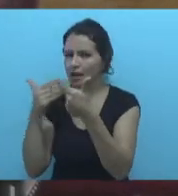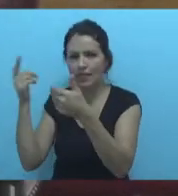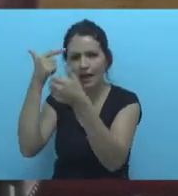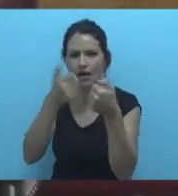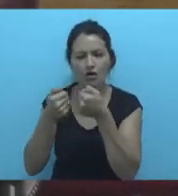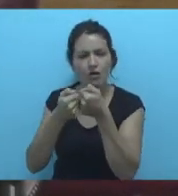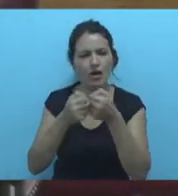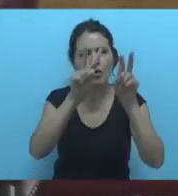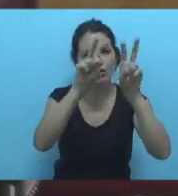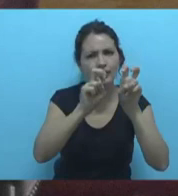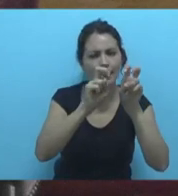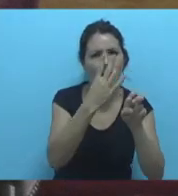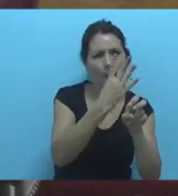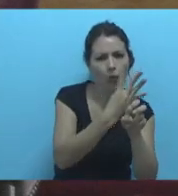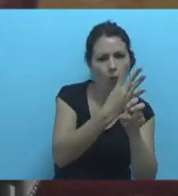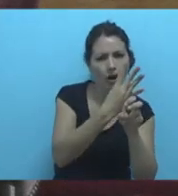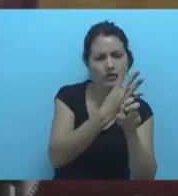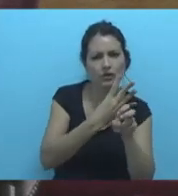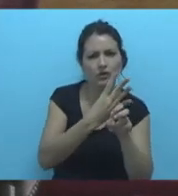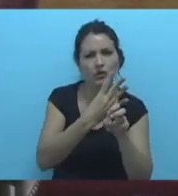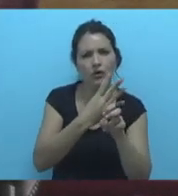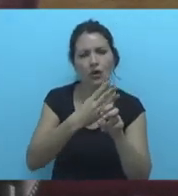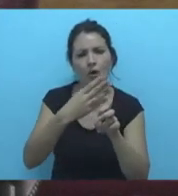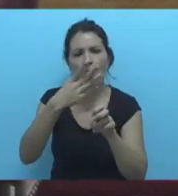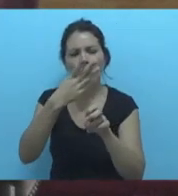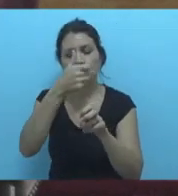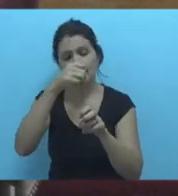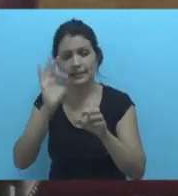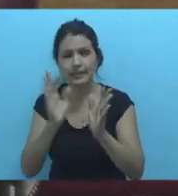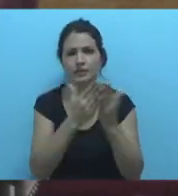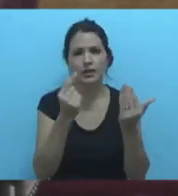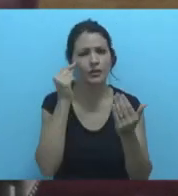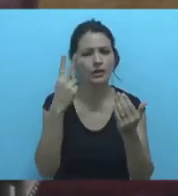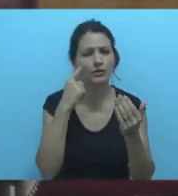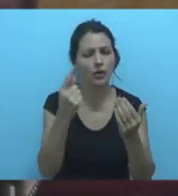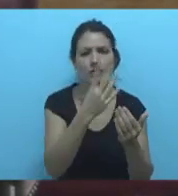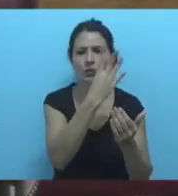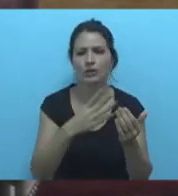se traten los asuntos sobre tabla, el asunto 460, expediente